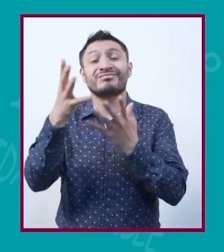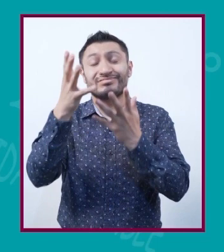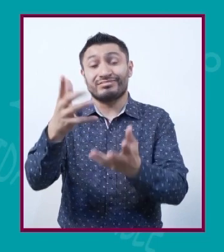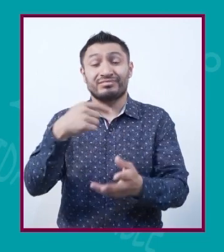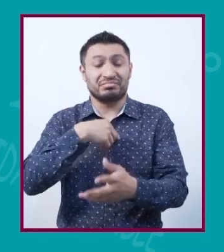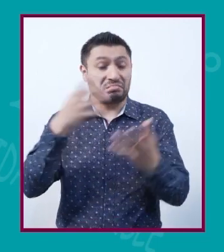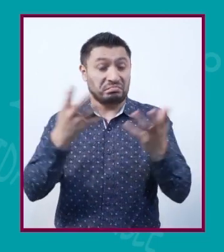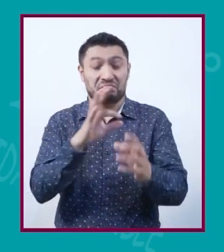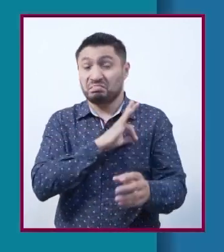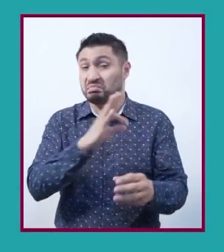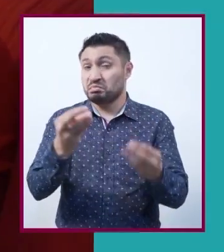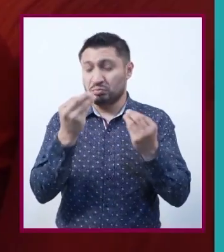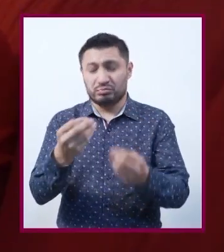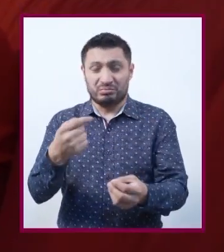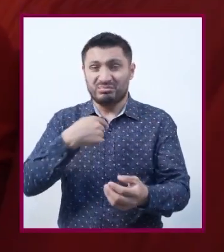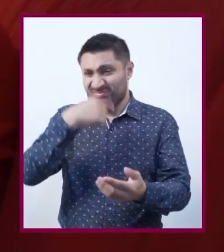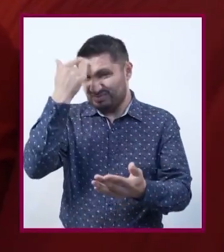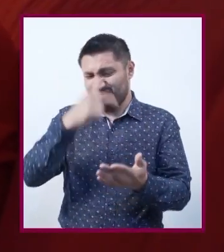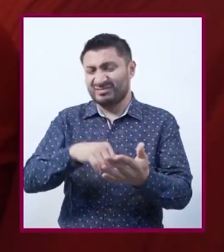y creo que sí.